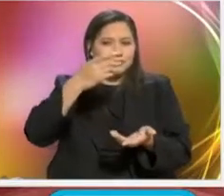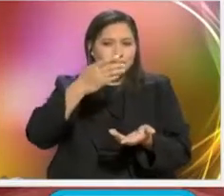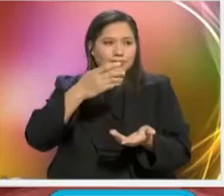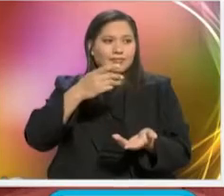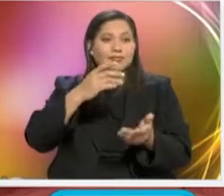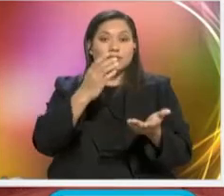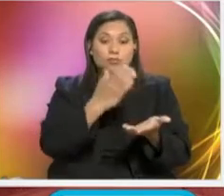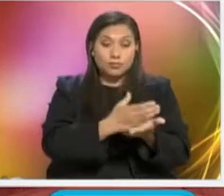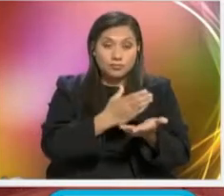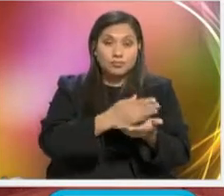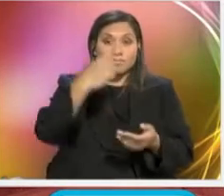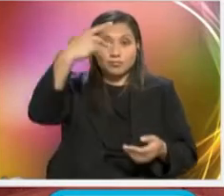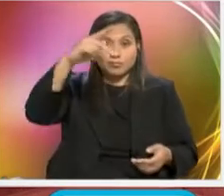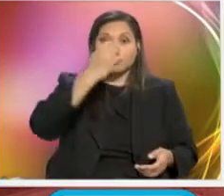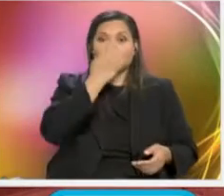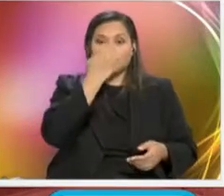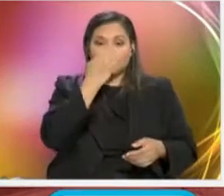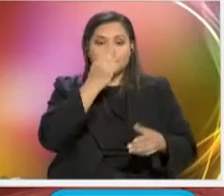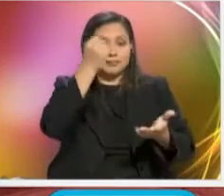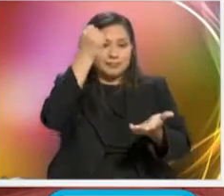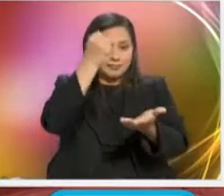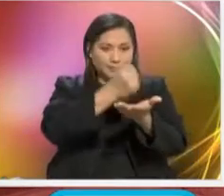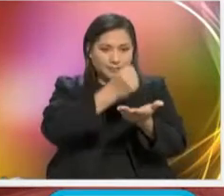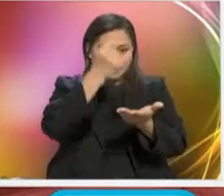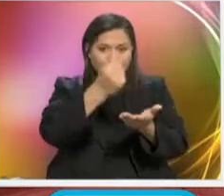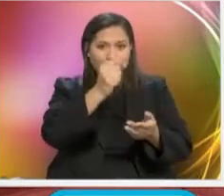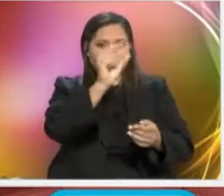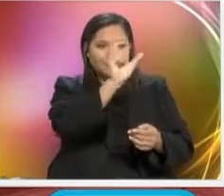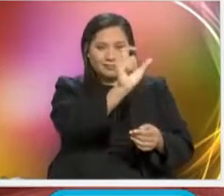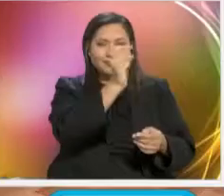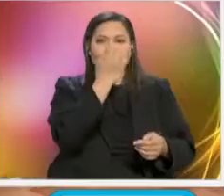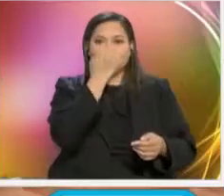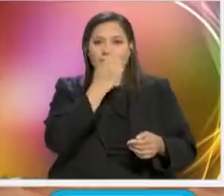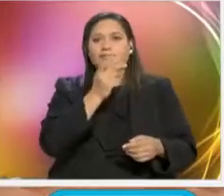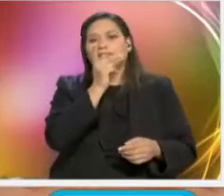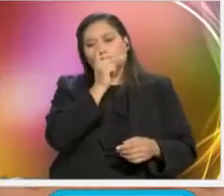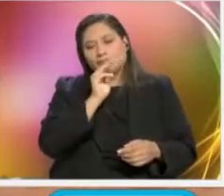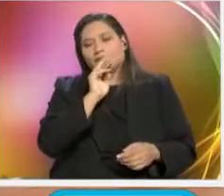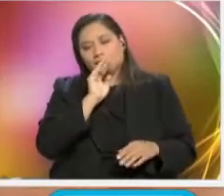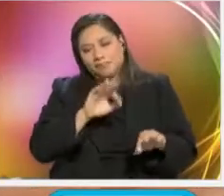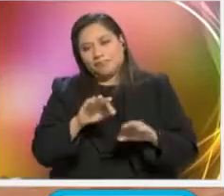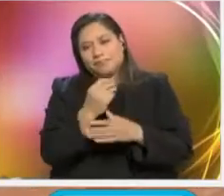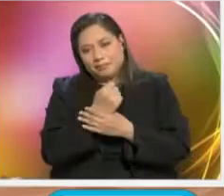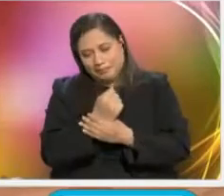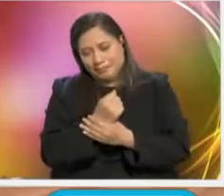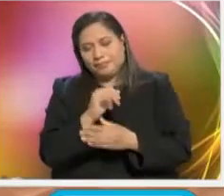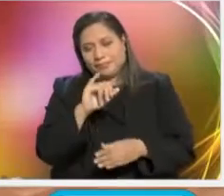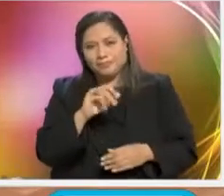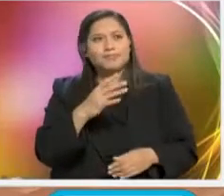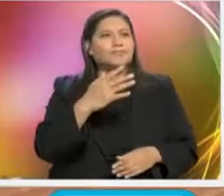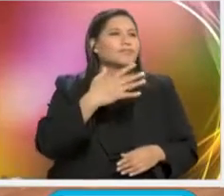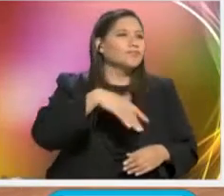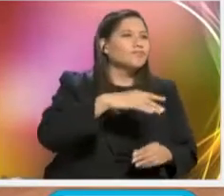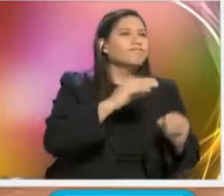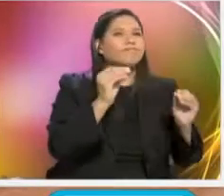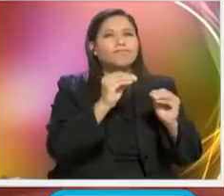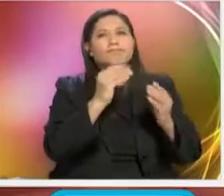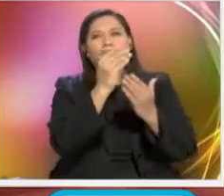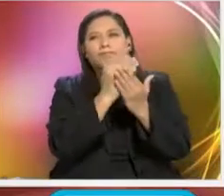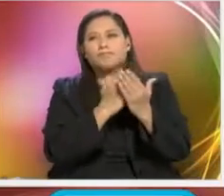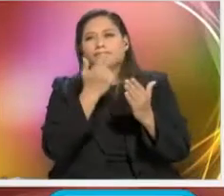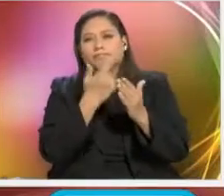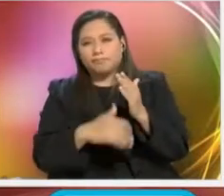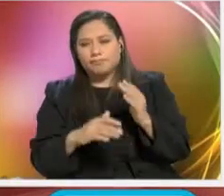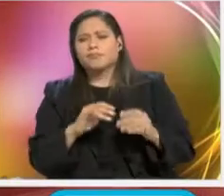cuadernos tienen que ser de la escuela, con el logo de la escuela, ¿no? Los padres hacen su labor. Los padres muchas veces son buscadores de precios. Hay